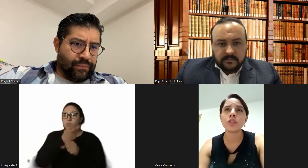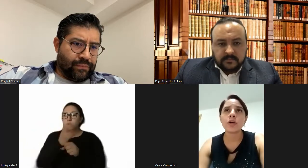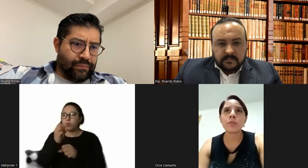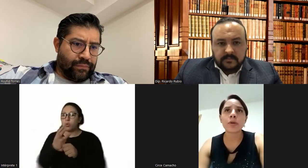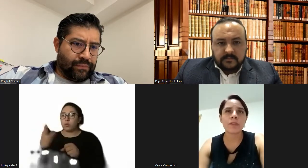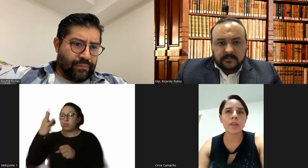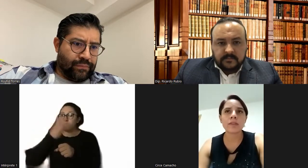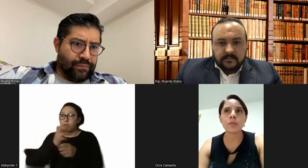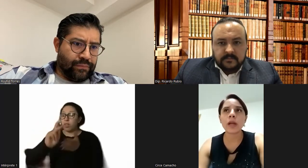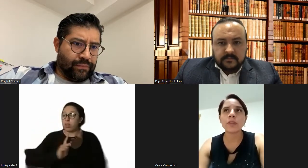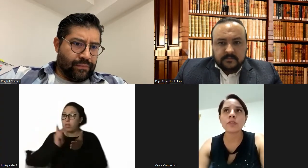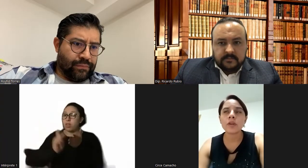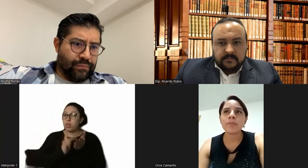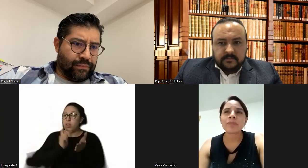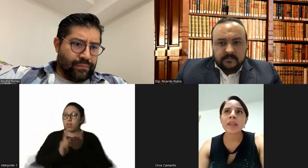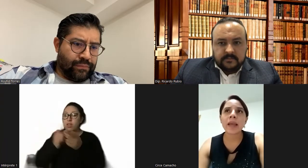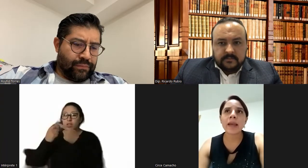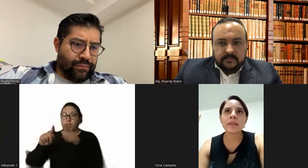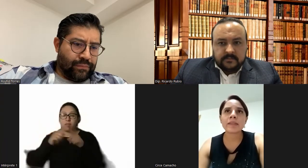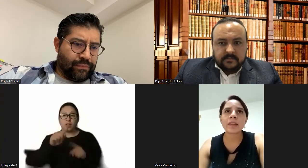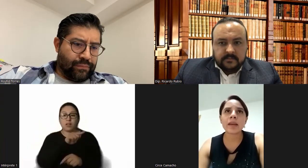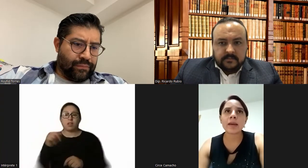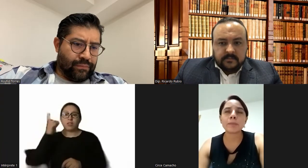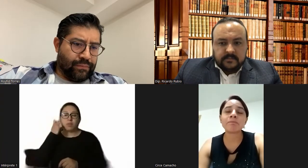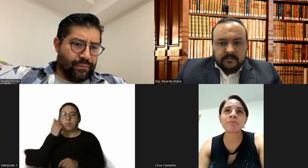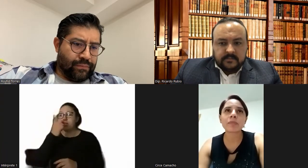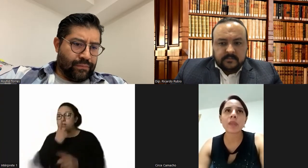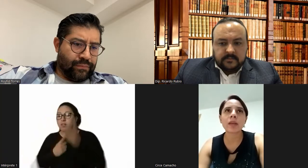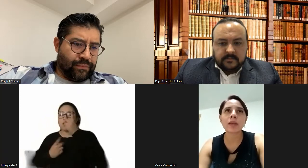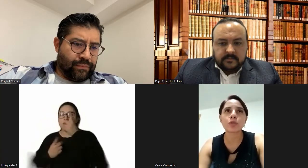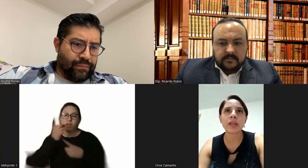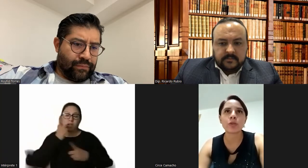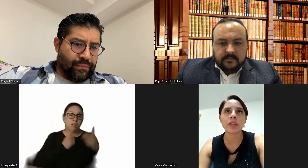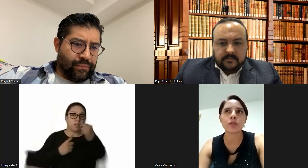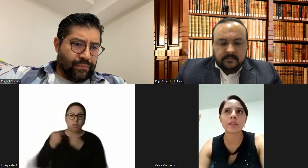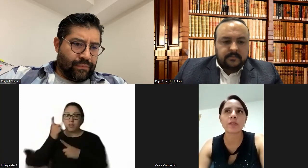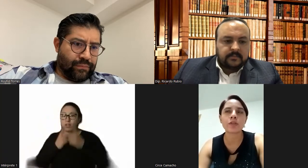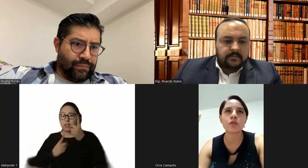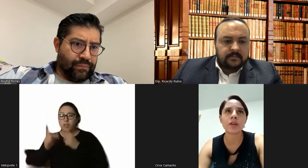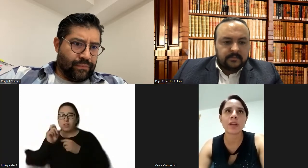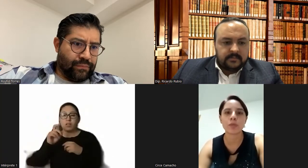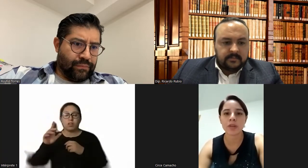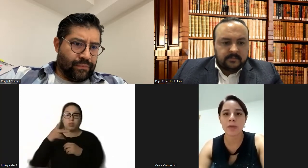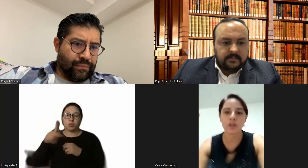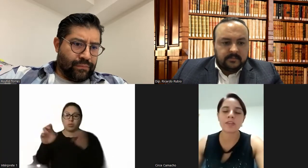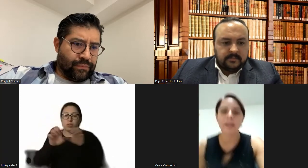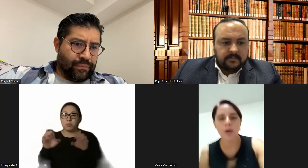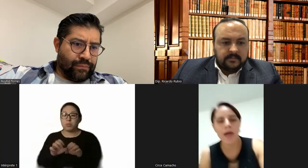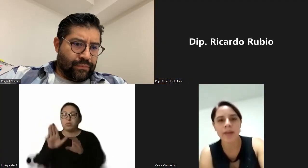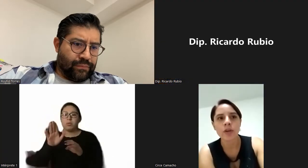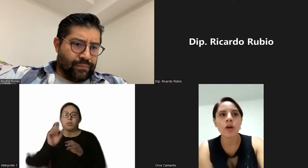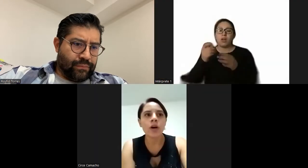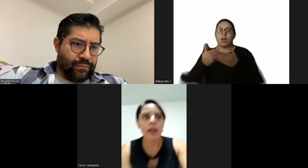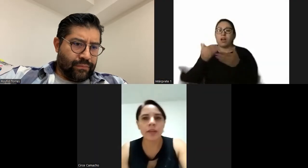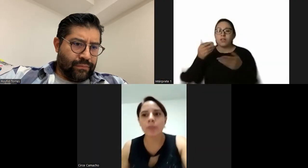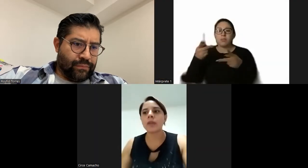escucho por diferentes diputados que sus asesores no hicieron las observaciones